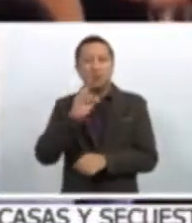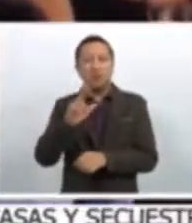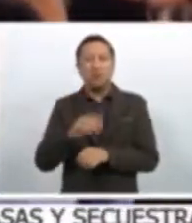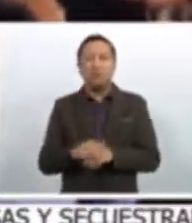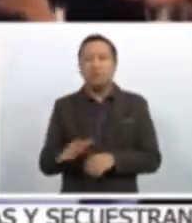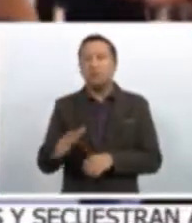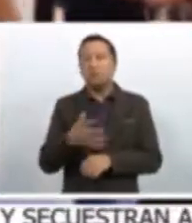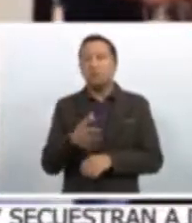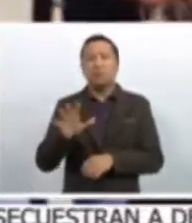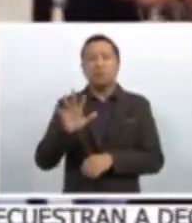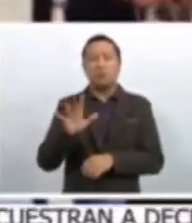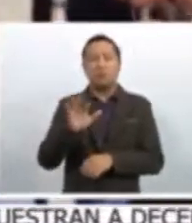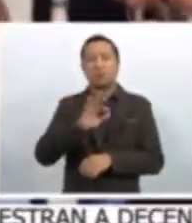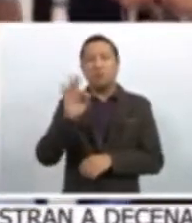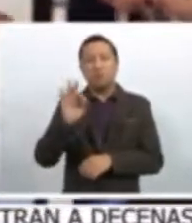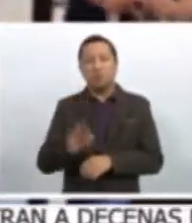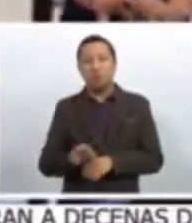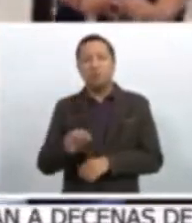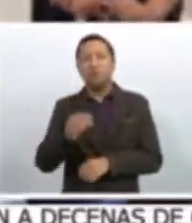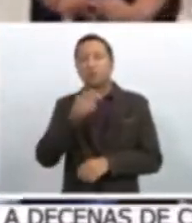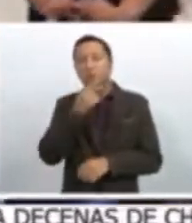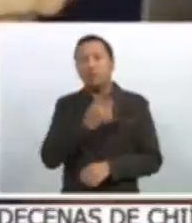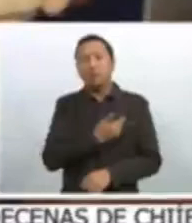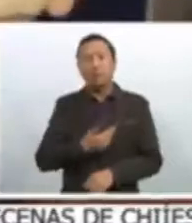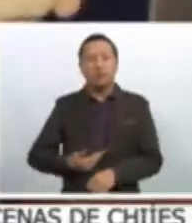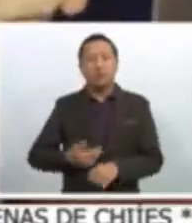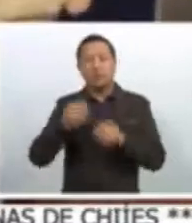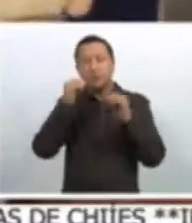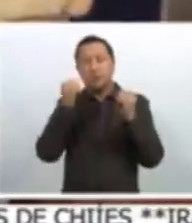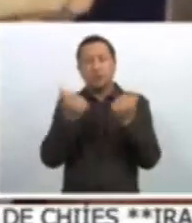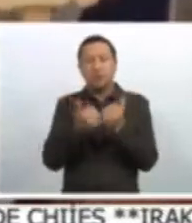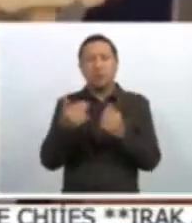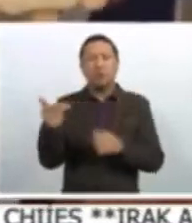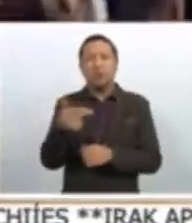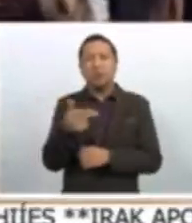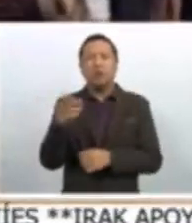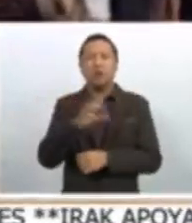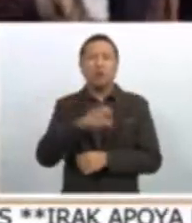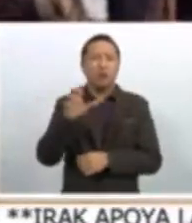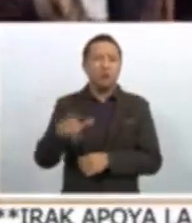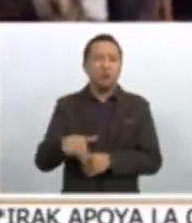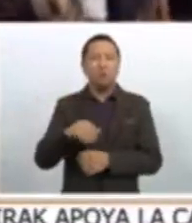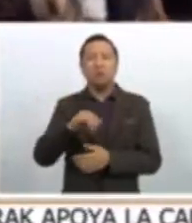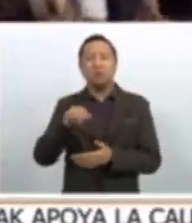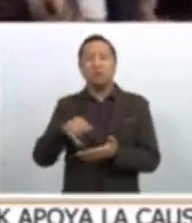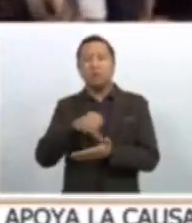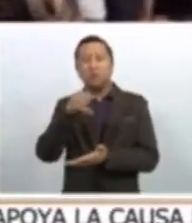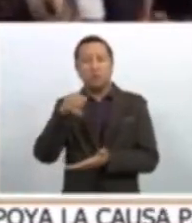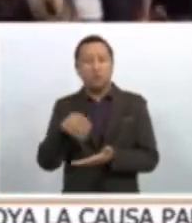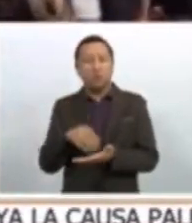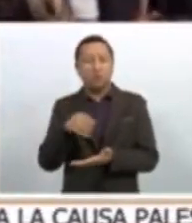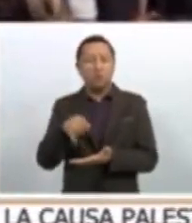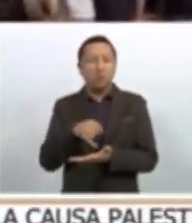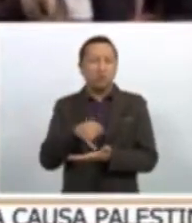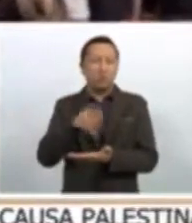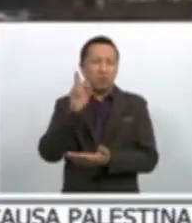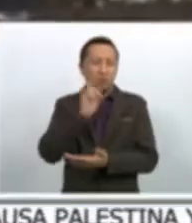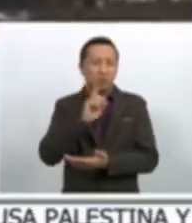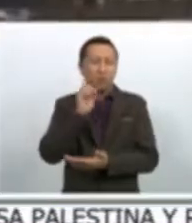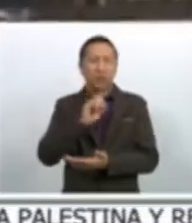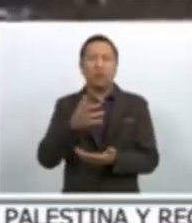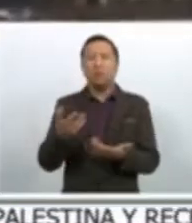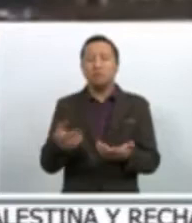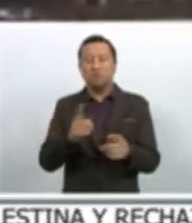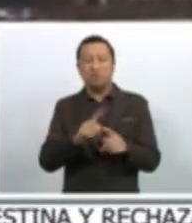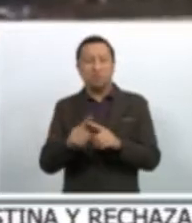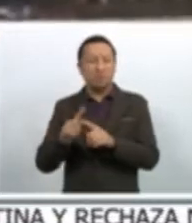al 50%, señaló el presidente de la Asociación de Hoteles de Cancún, Puerto Morelos e Isla Mujeres, Roberto Cintrón Gómez. De acuerdo, las